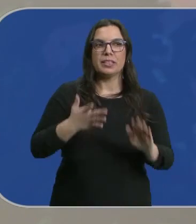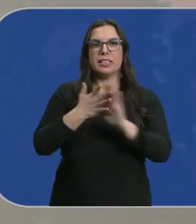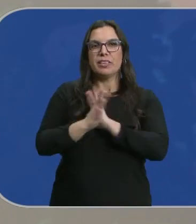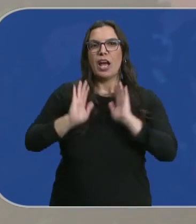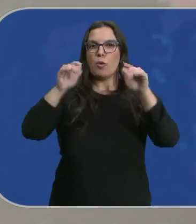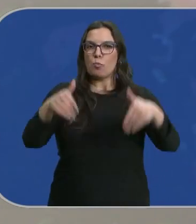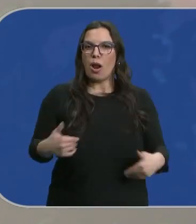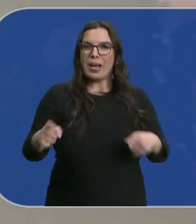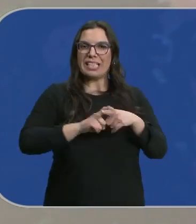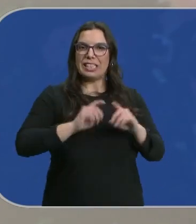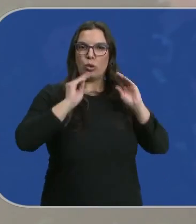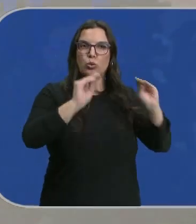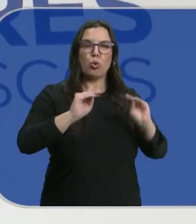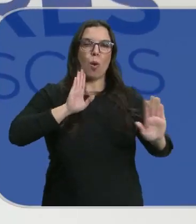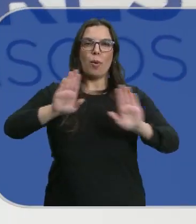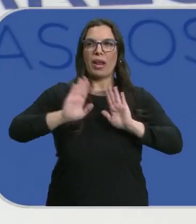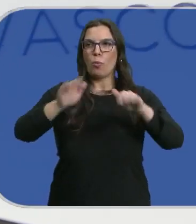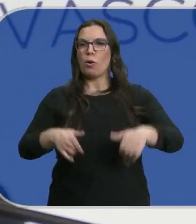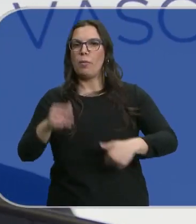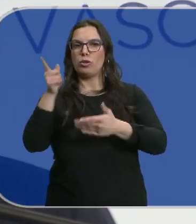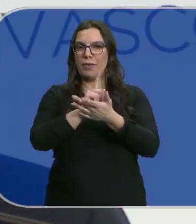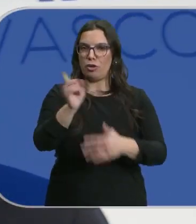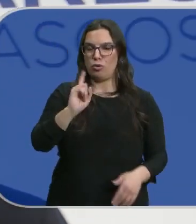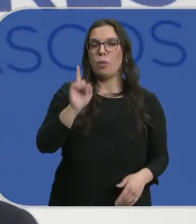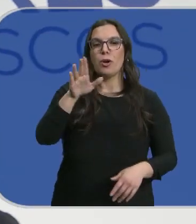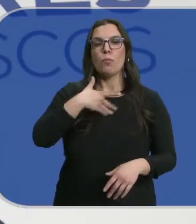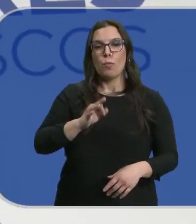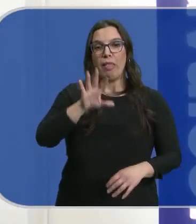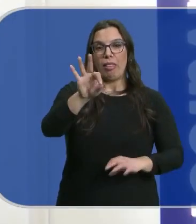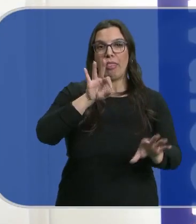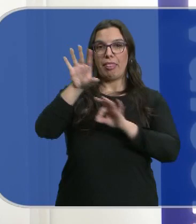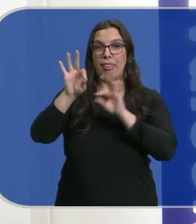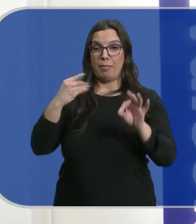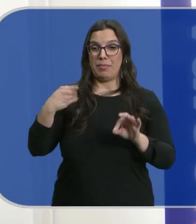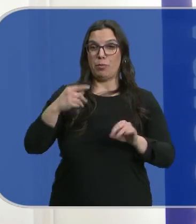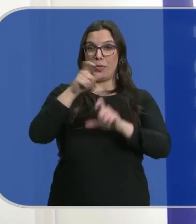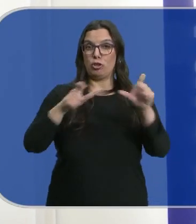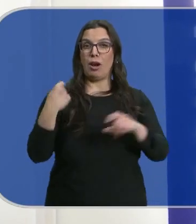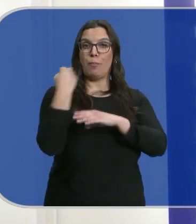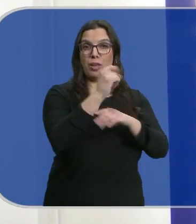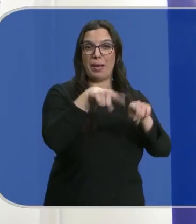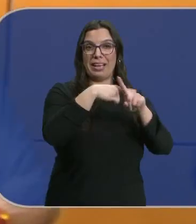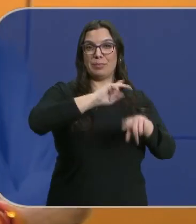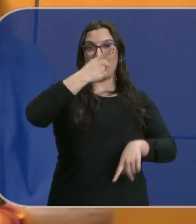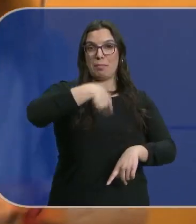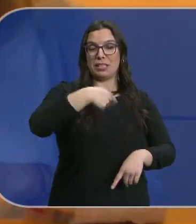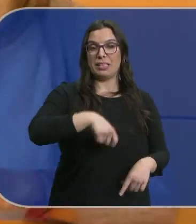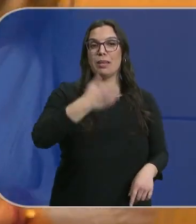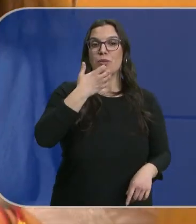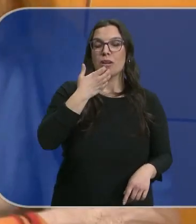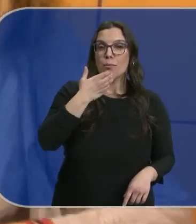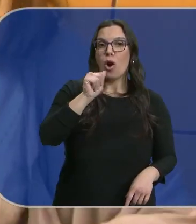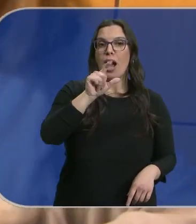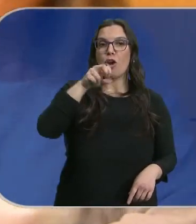del sorayismo ni el regreso de la moderación. Pero que puede seguir sumando nombres próximos a la ex vicepresidenta como Alfonso Alonso o